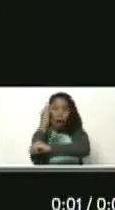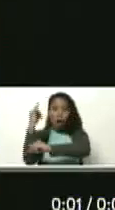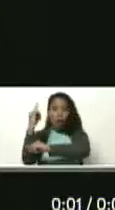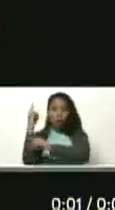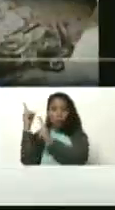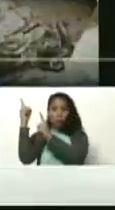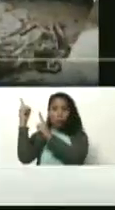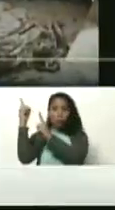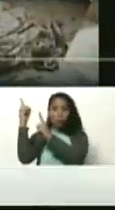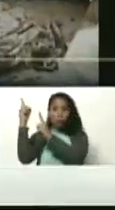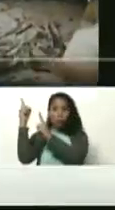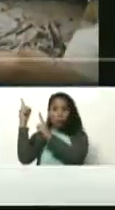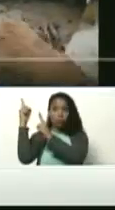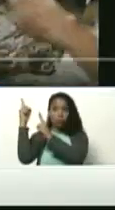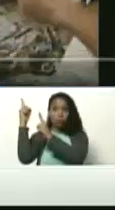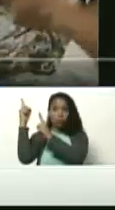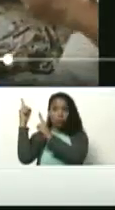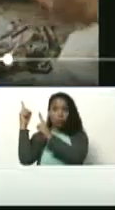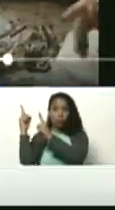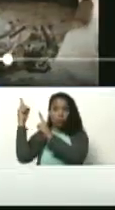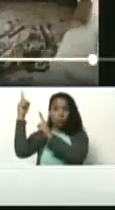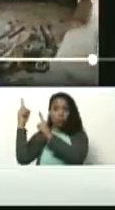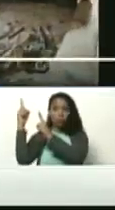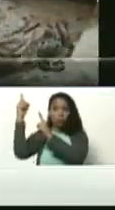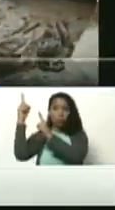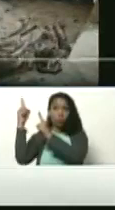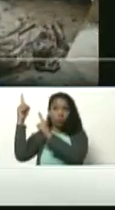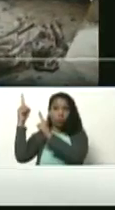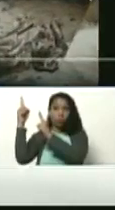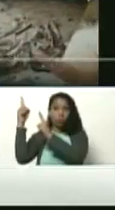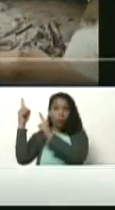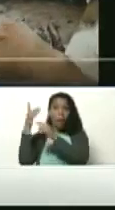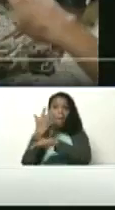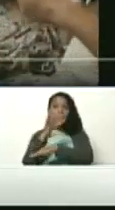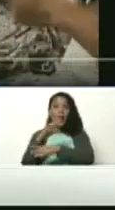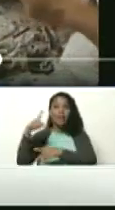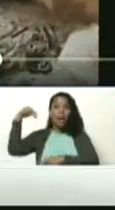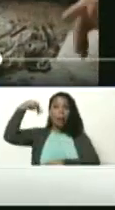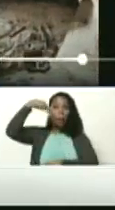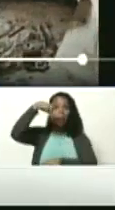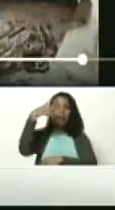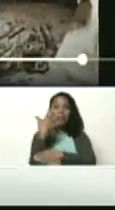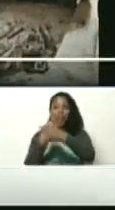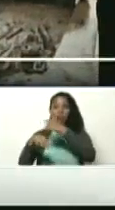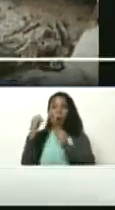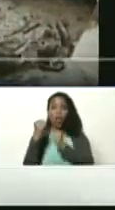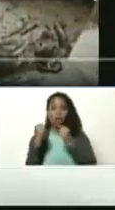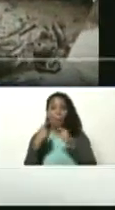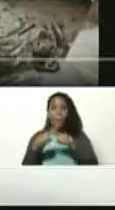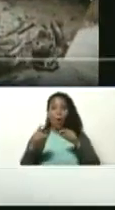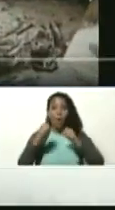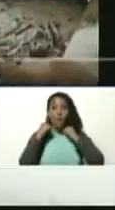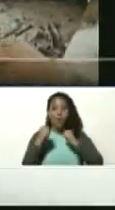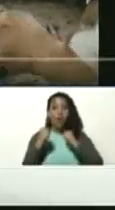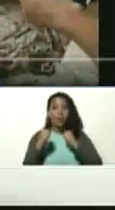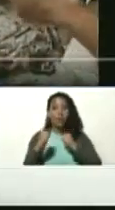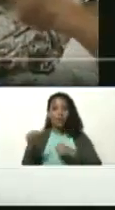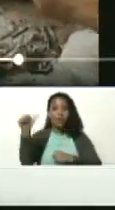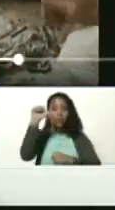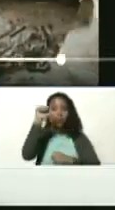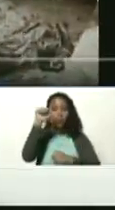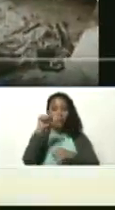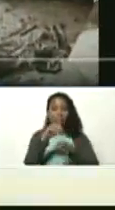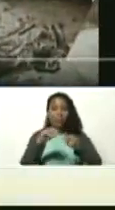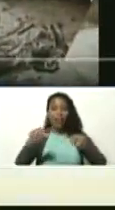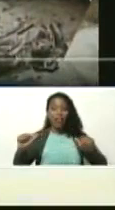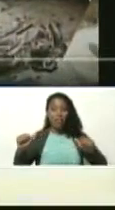Se lo lleva, pues, como que el árbol tuviera unas piernas, se va corriendo. Pero esa es la fuerza del agua, del barro,